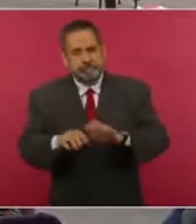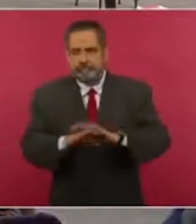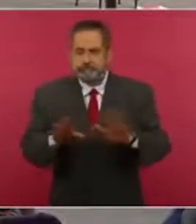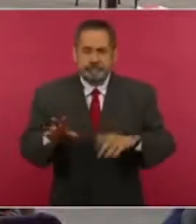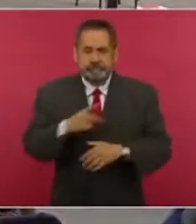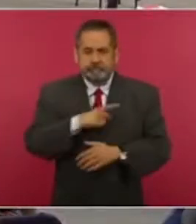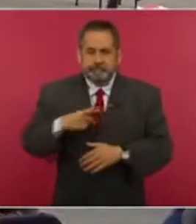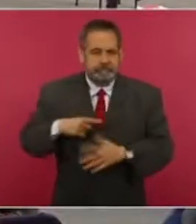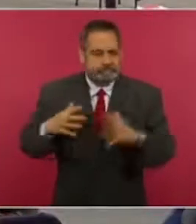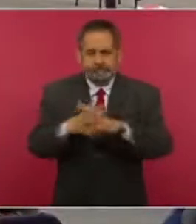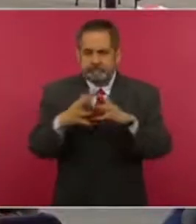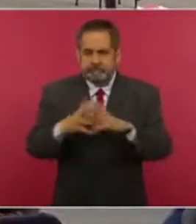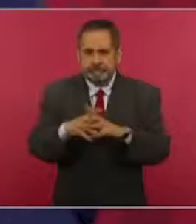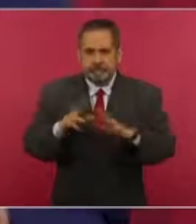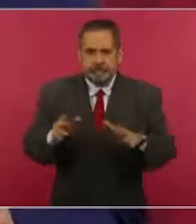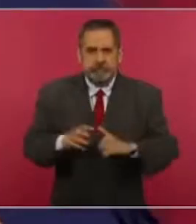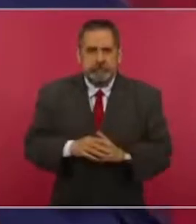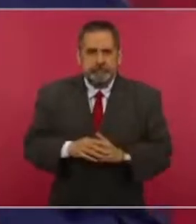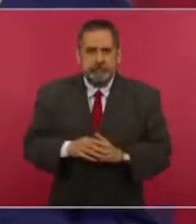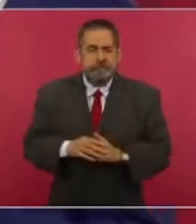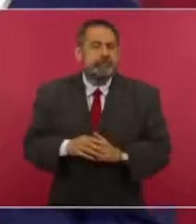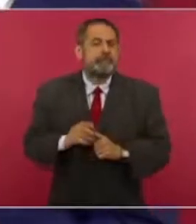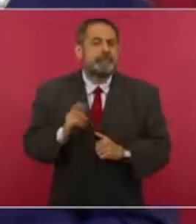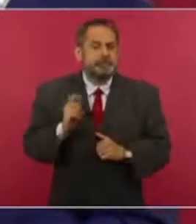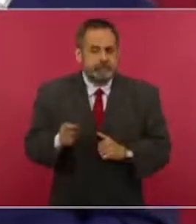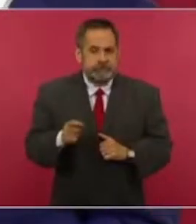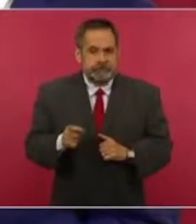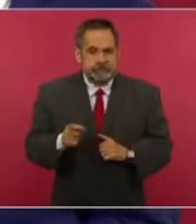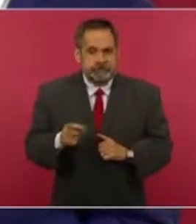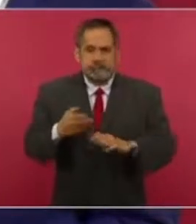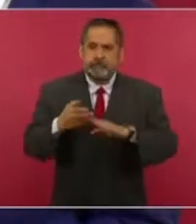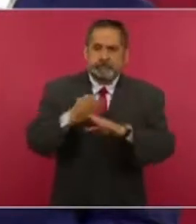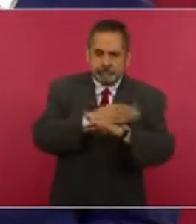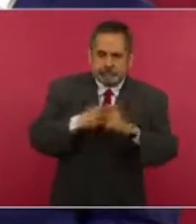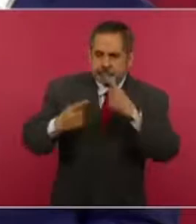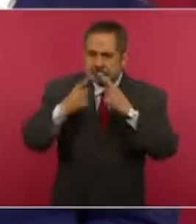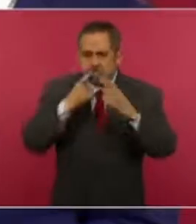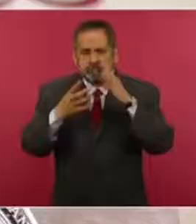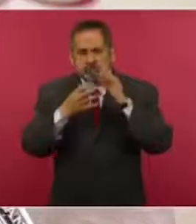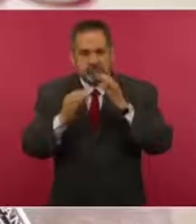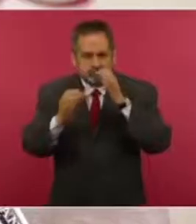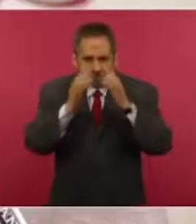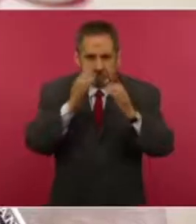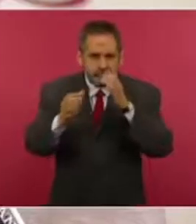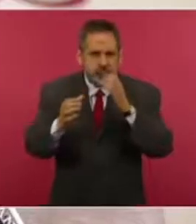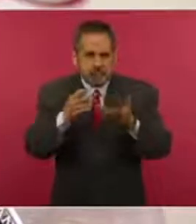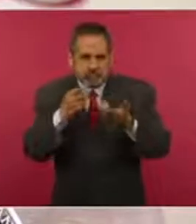permitirse la guerra. Se debió agotar la vía del diálogo.